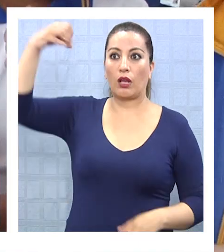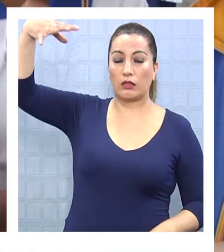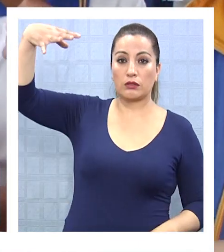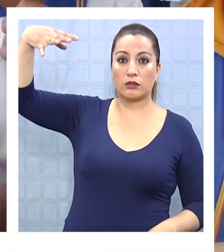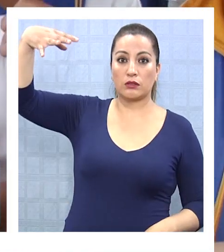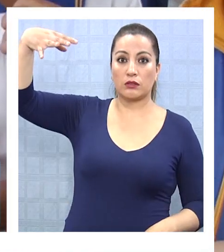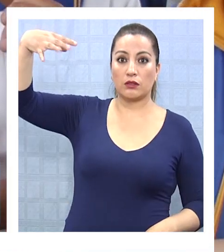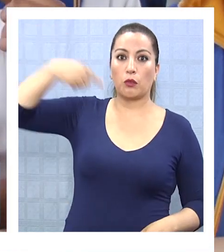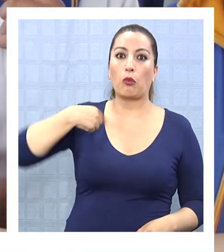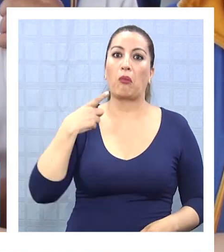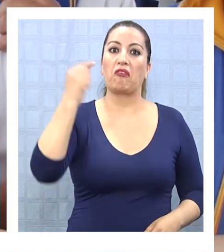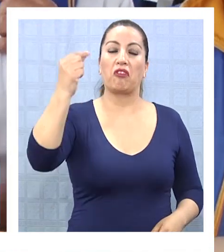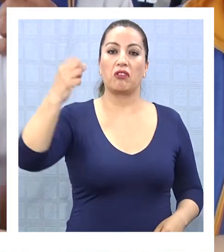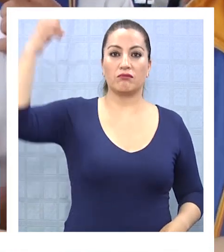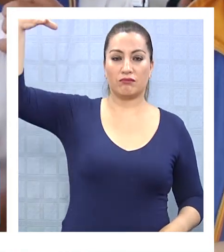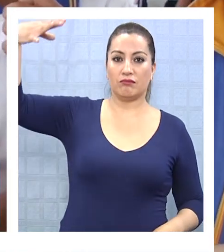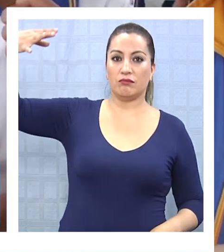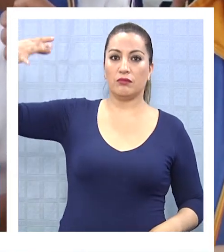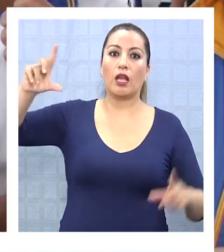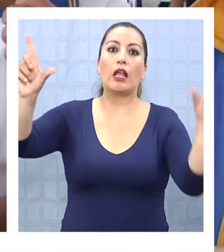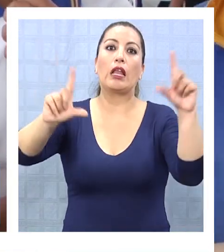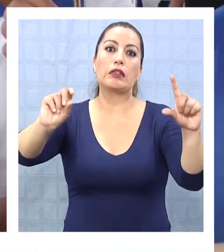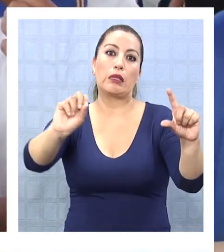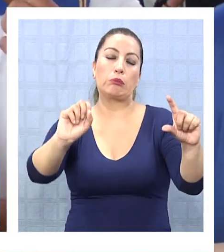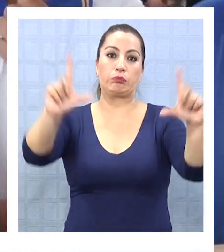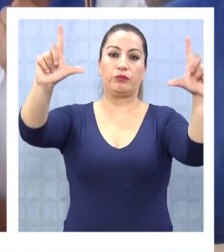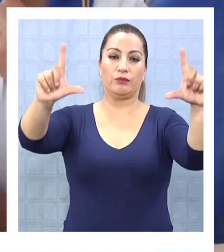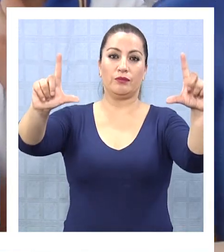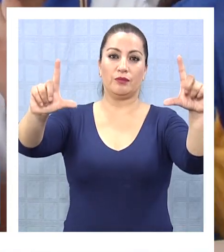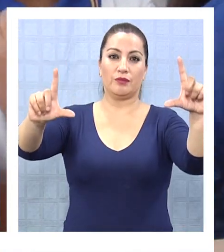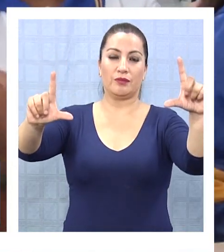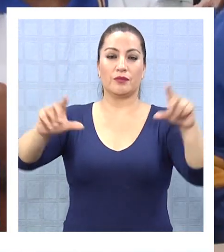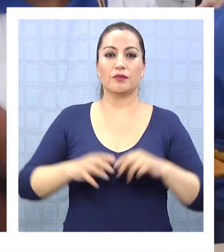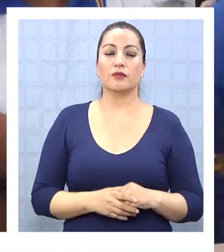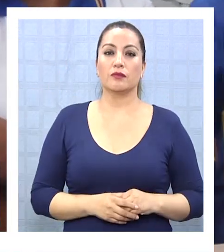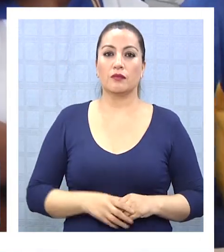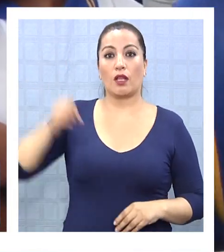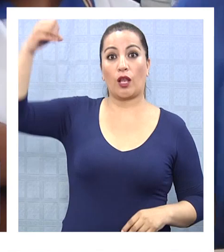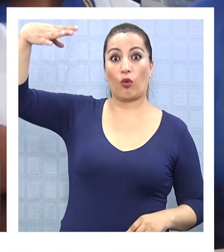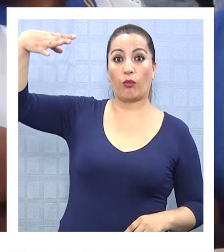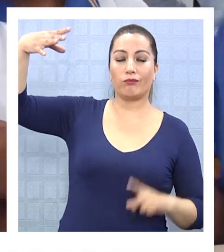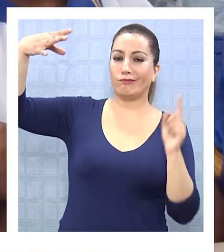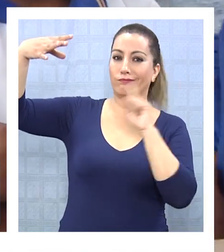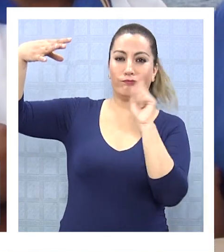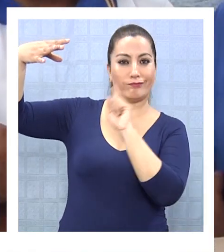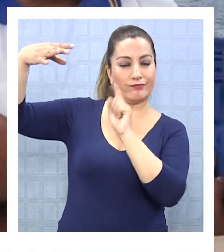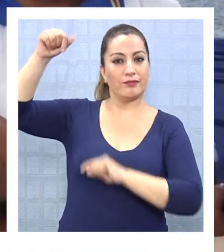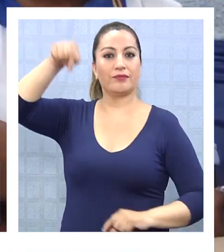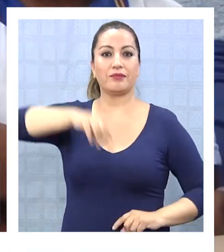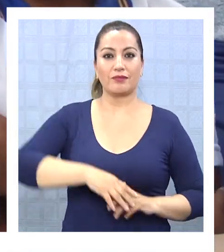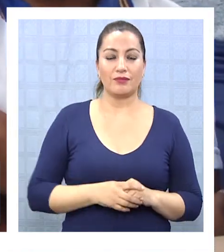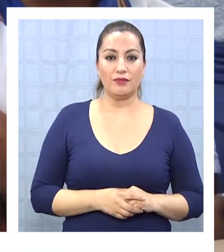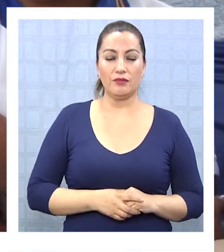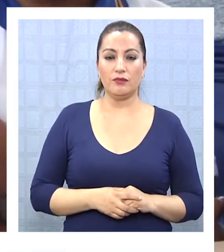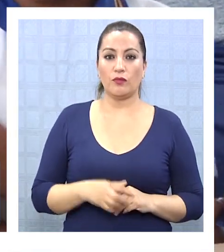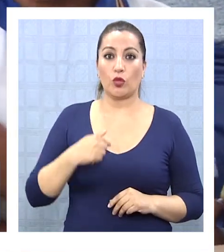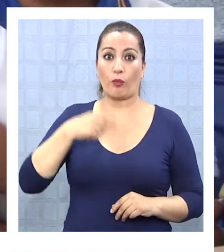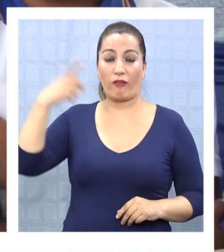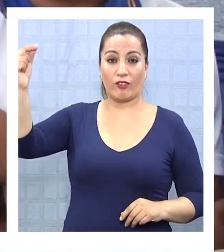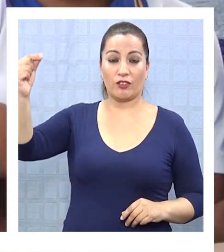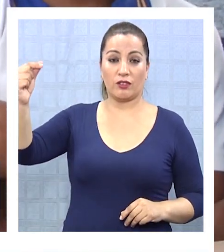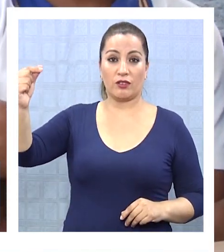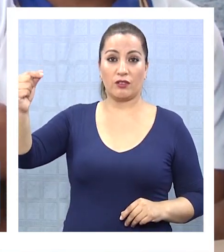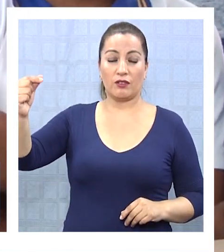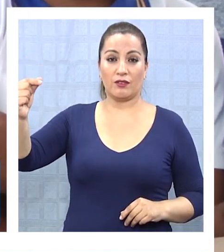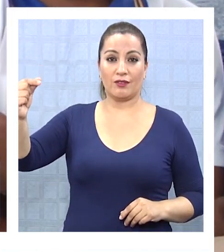dejar la tela prendida, no dejar la luz prendida. Cuando uno se va, no tiene que dejar el horno